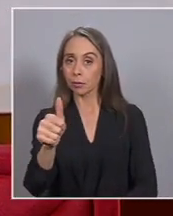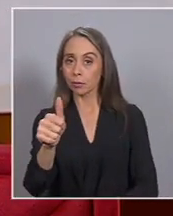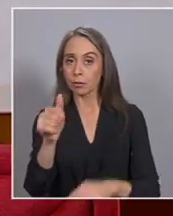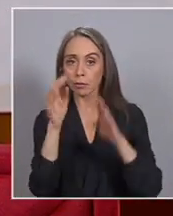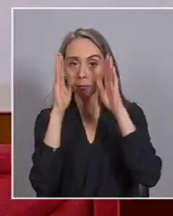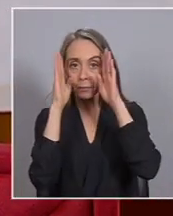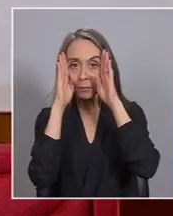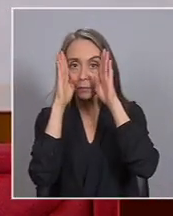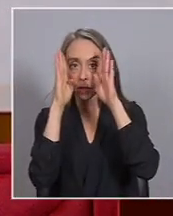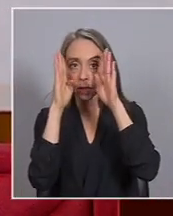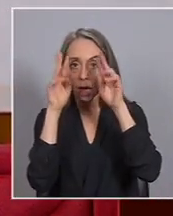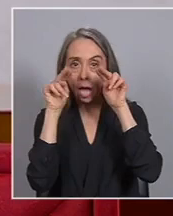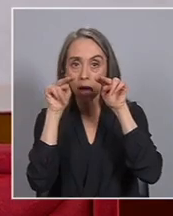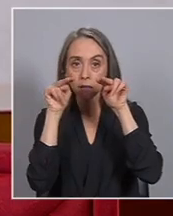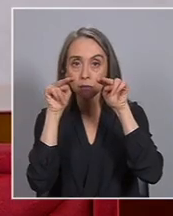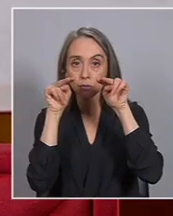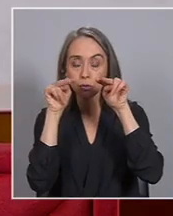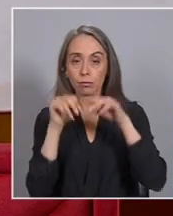atención.